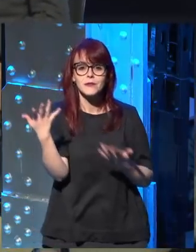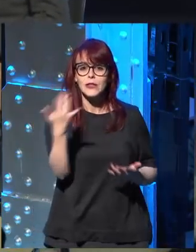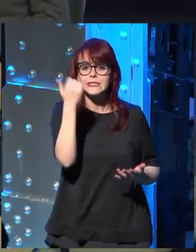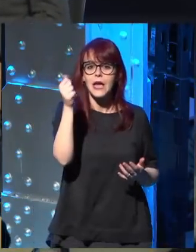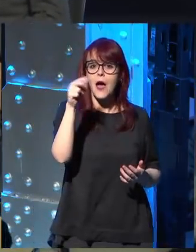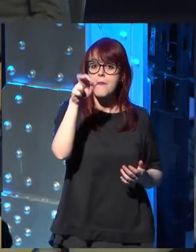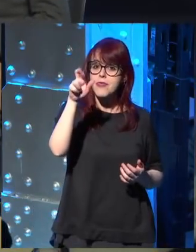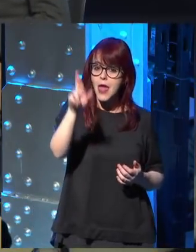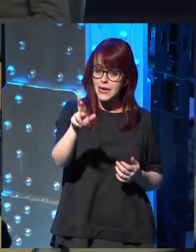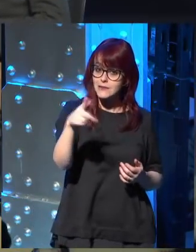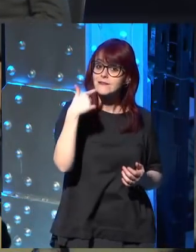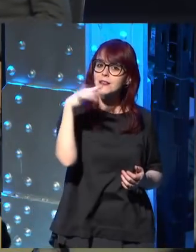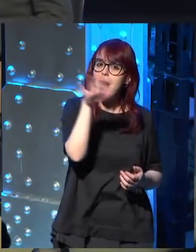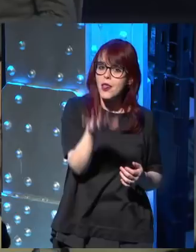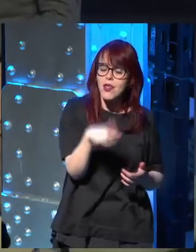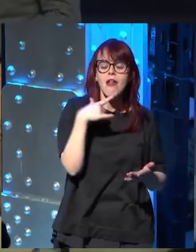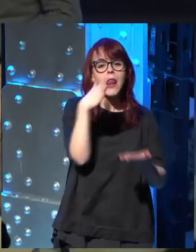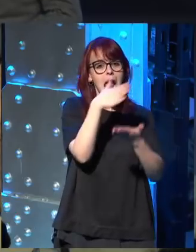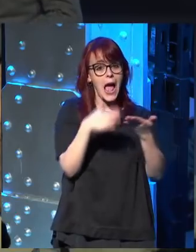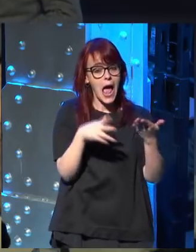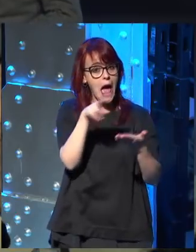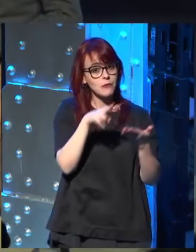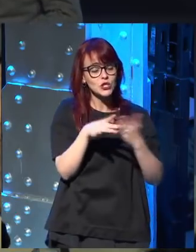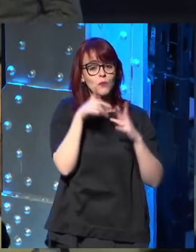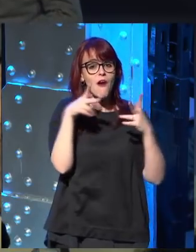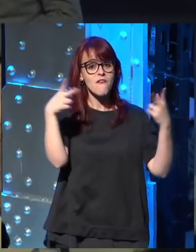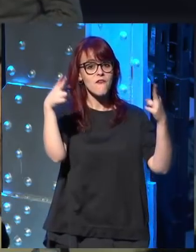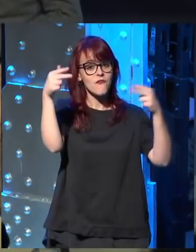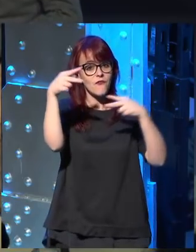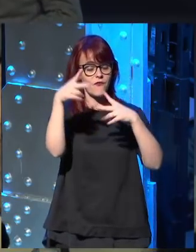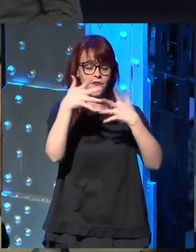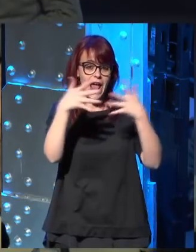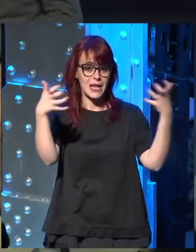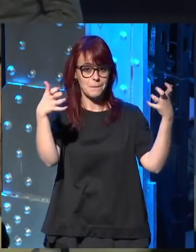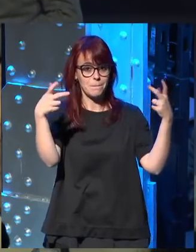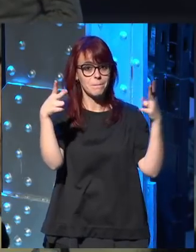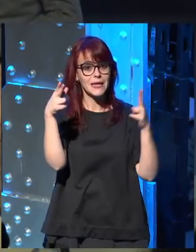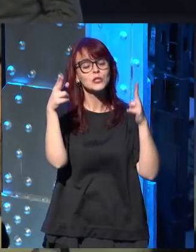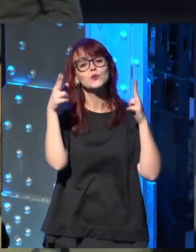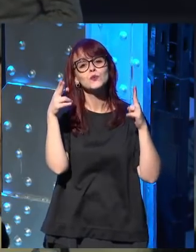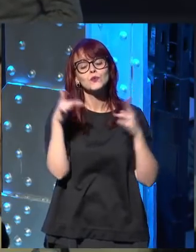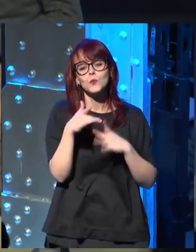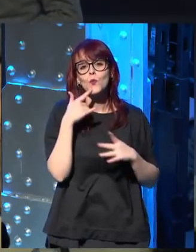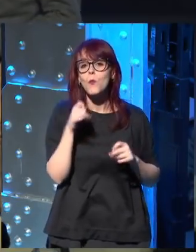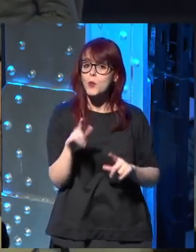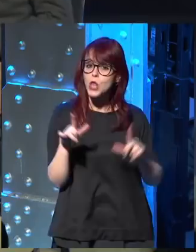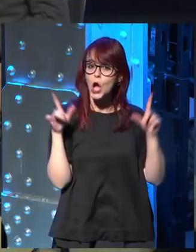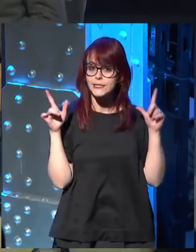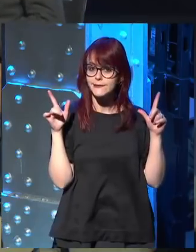Javier, si te parece, vamos a leer el segundo de los fragmentos que tiene como